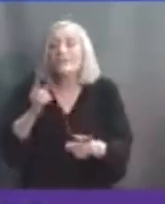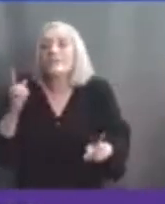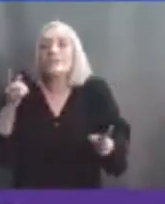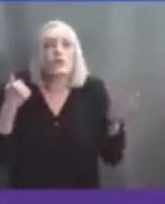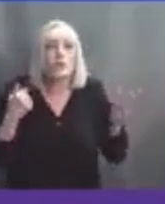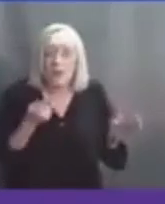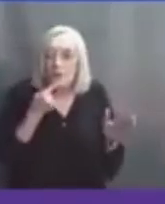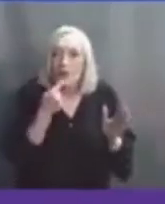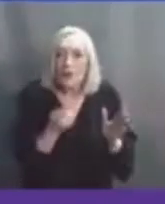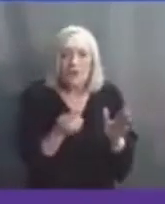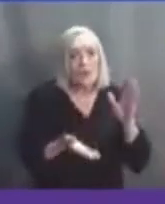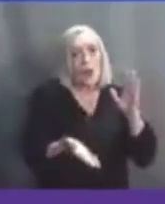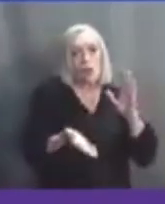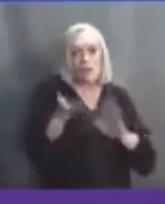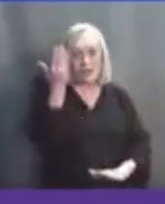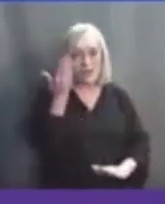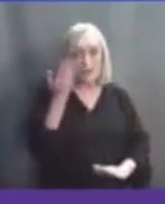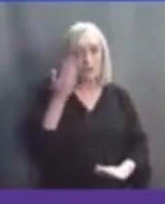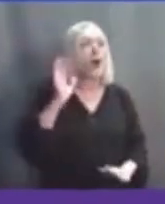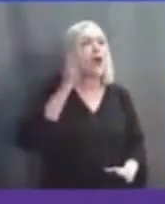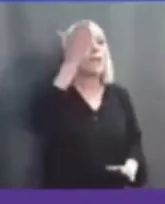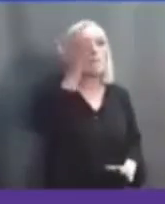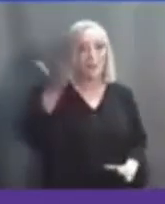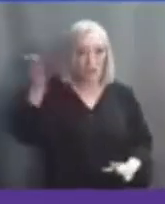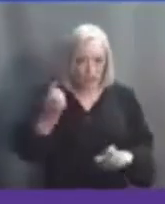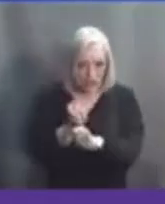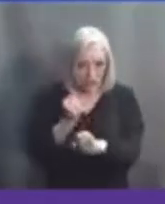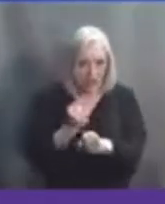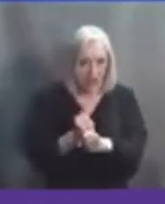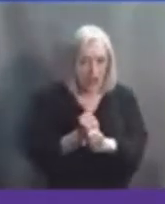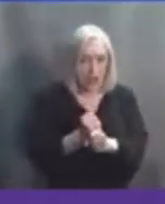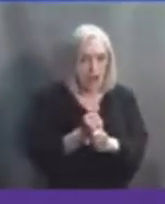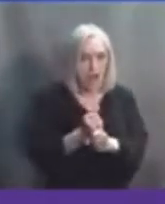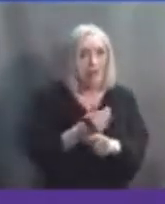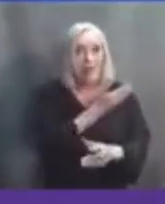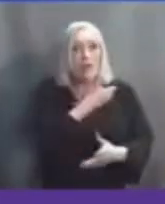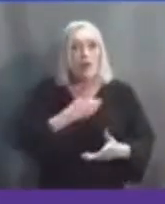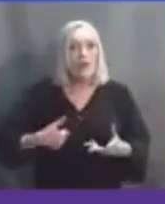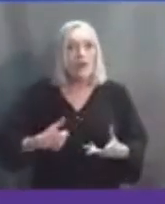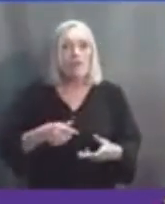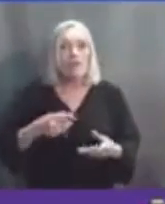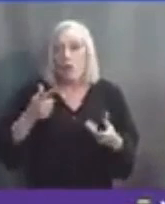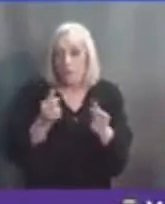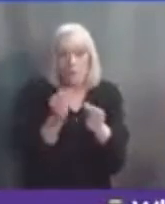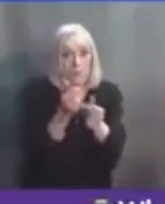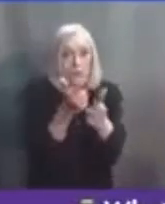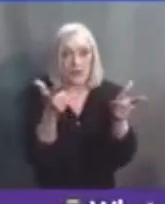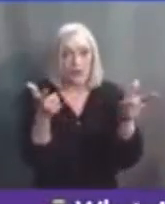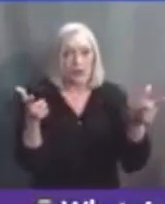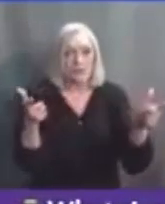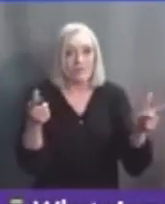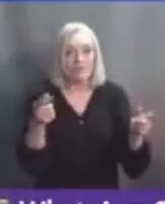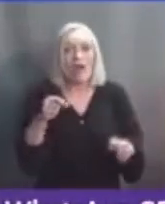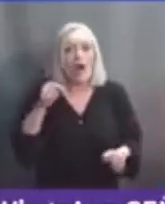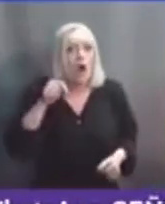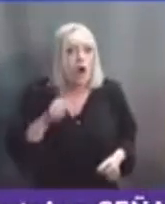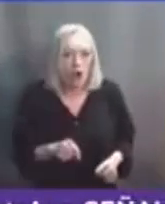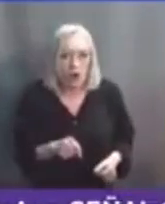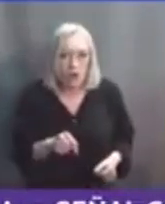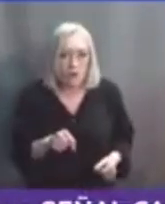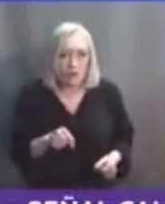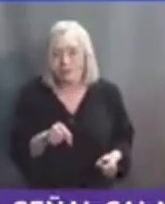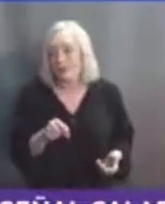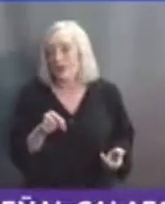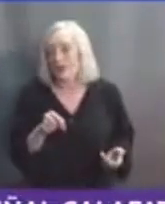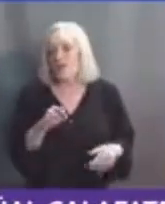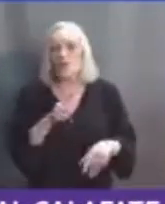aumento hoy a los trabajadores estatales no hay fondos la situación la situación actual